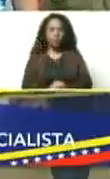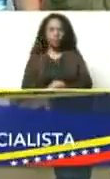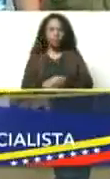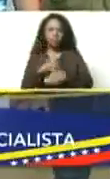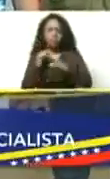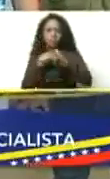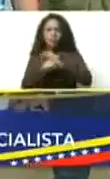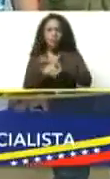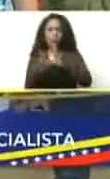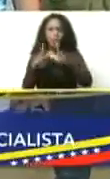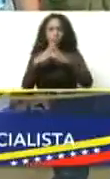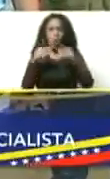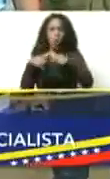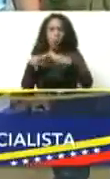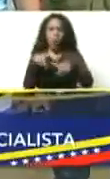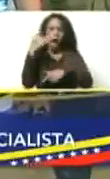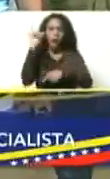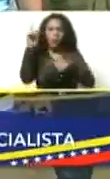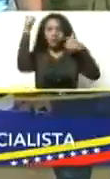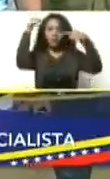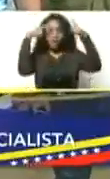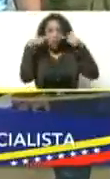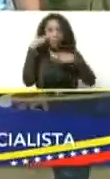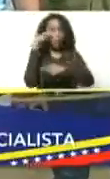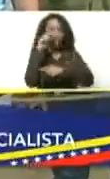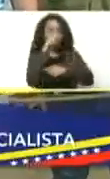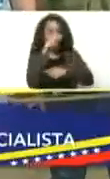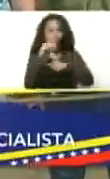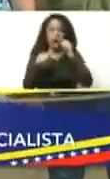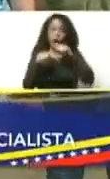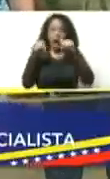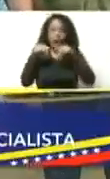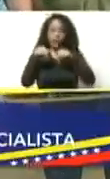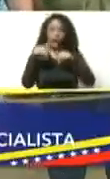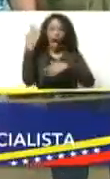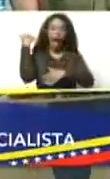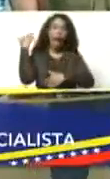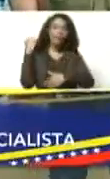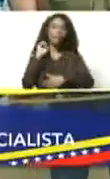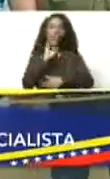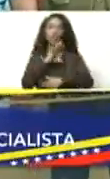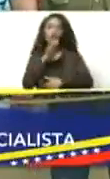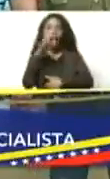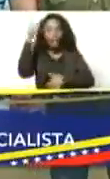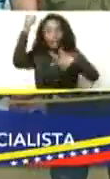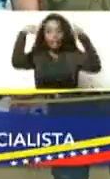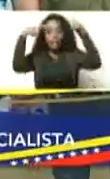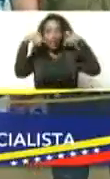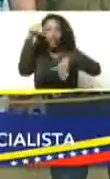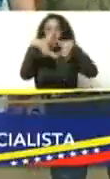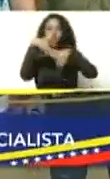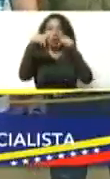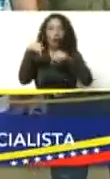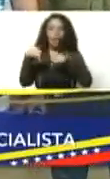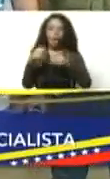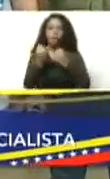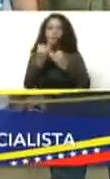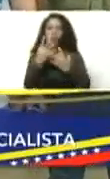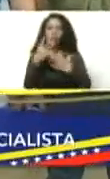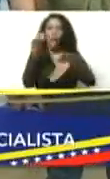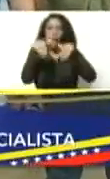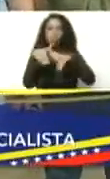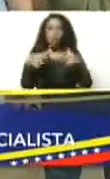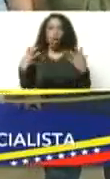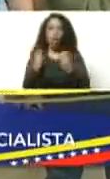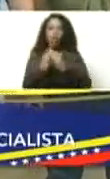y en todos los espacios está Chávez. Aquí votaba nuestro comandante Chávez. ¿Cuántas elecciones estuvimos con él